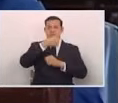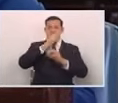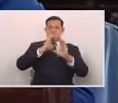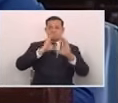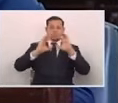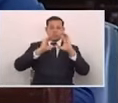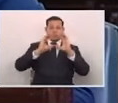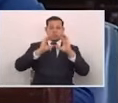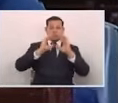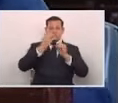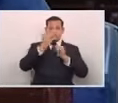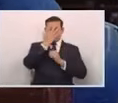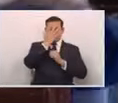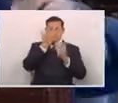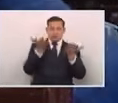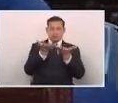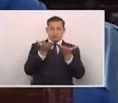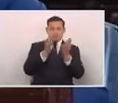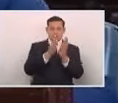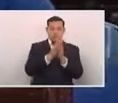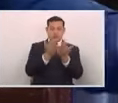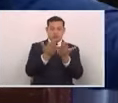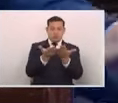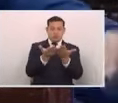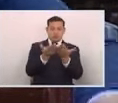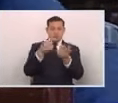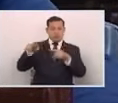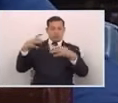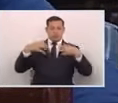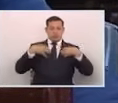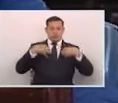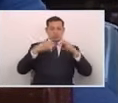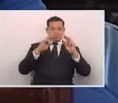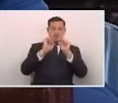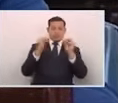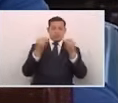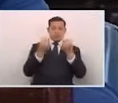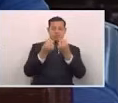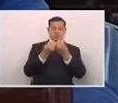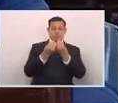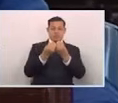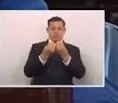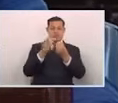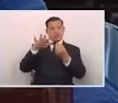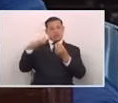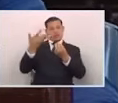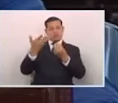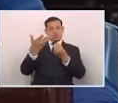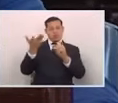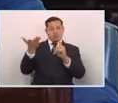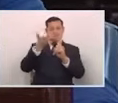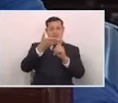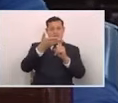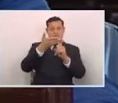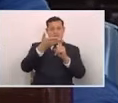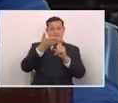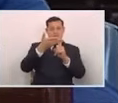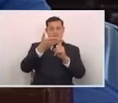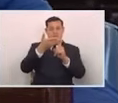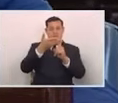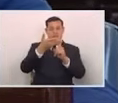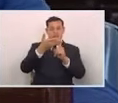cínicos que hacían libros, que se iban a vivir con los mareros y que después los premiaban en el extranjero.